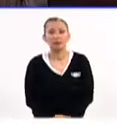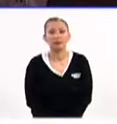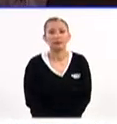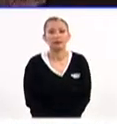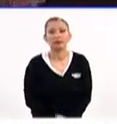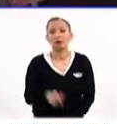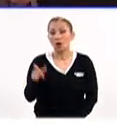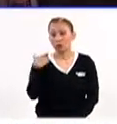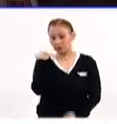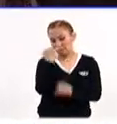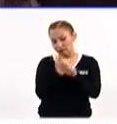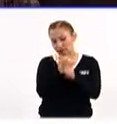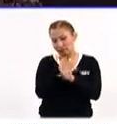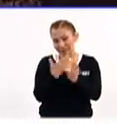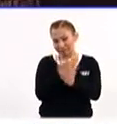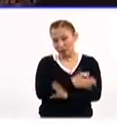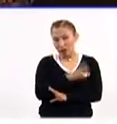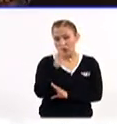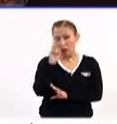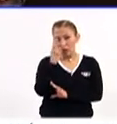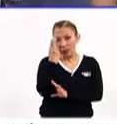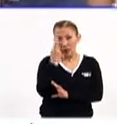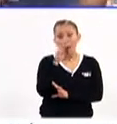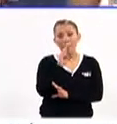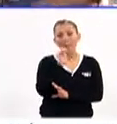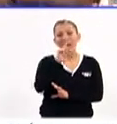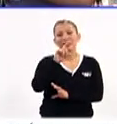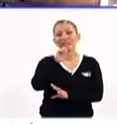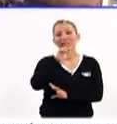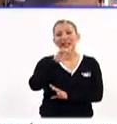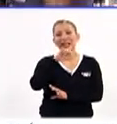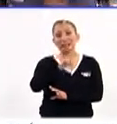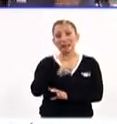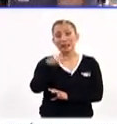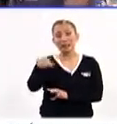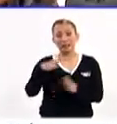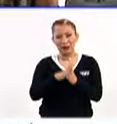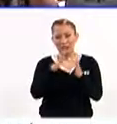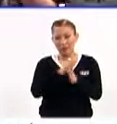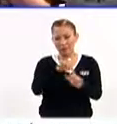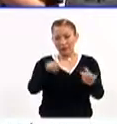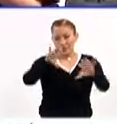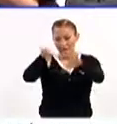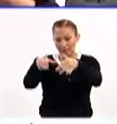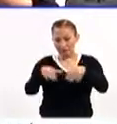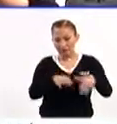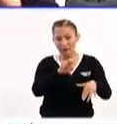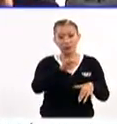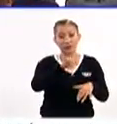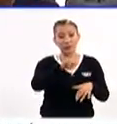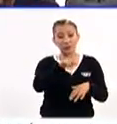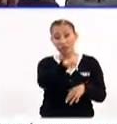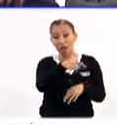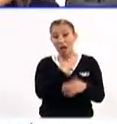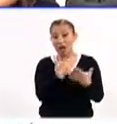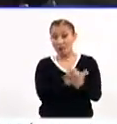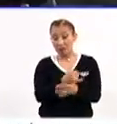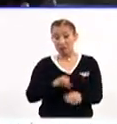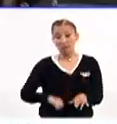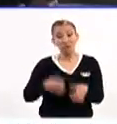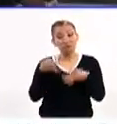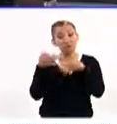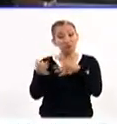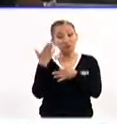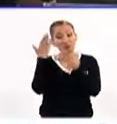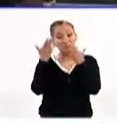De acuerdo con un estudio elaborado por la Universidad Brandeis, los participantes de las distintas categorías de FIRST tienden a ganar interés en